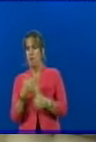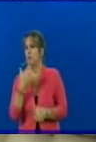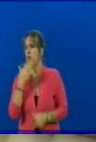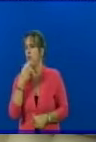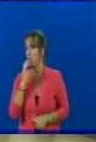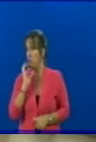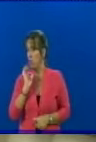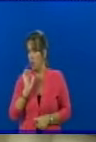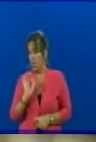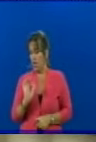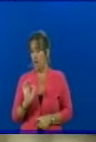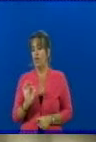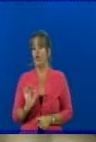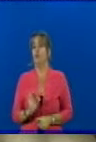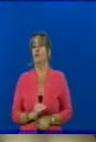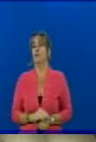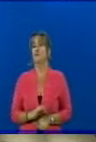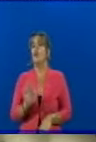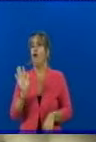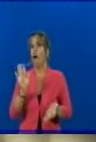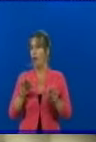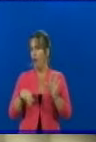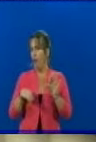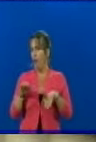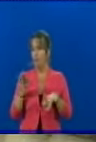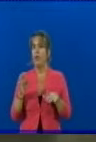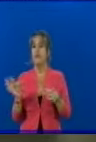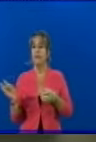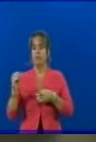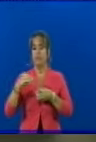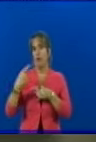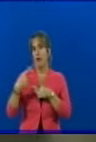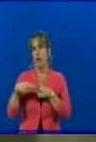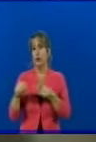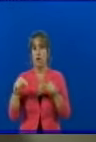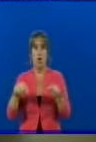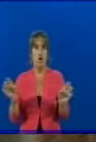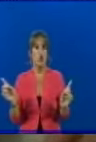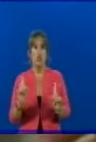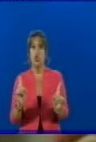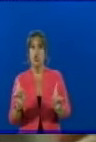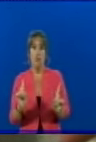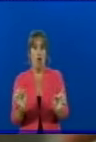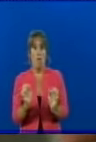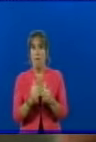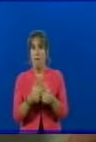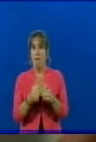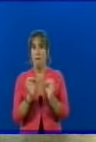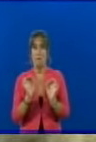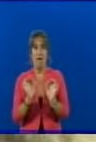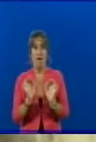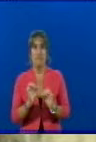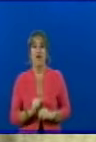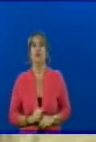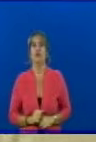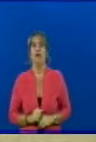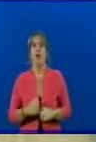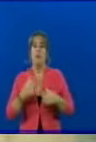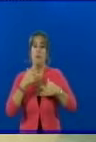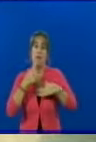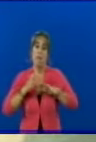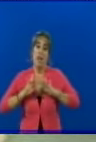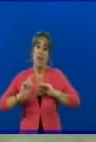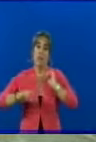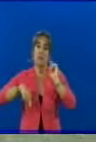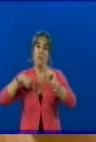aceptable, a veces con extensor. Hoy no lo estamos dando con extensor, pues estamos esperando para